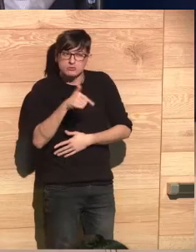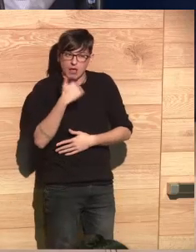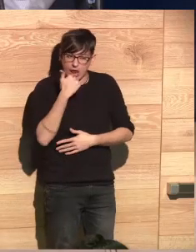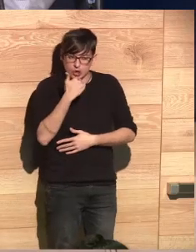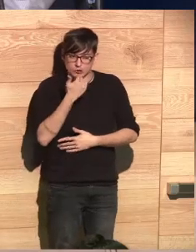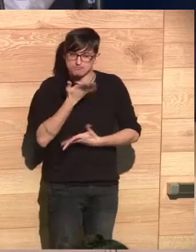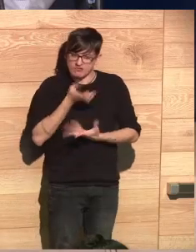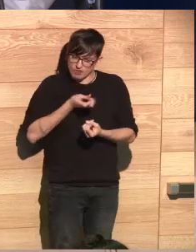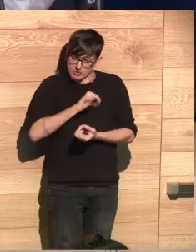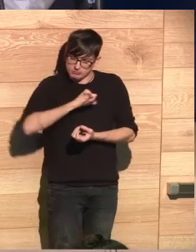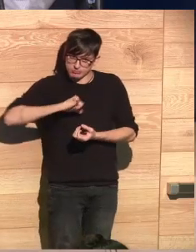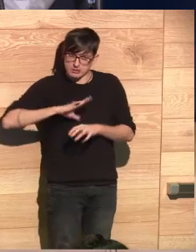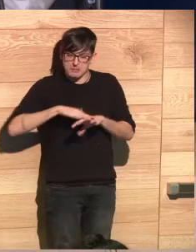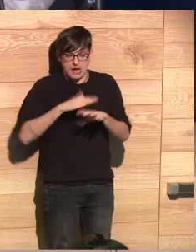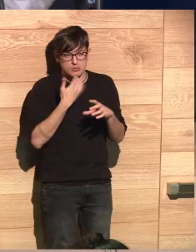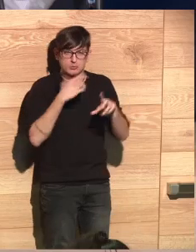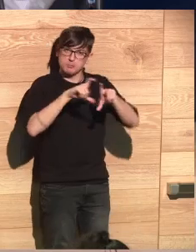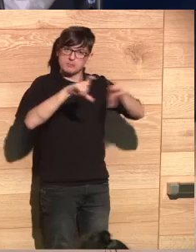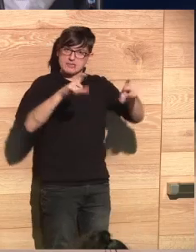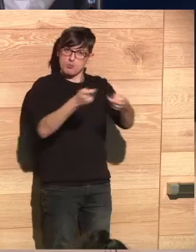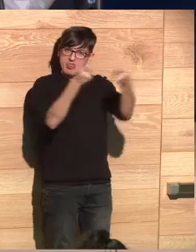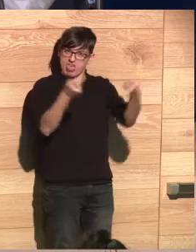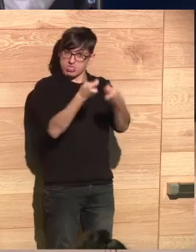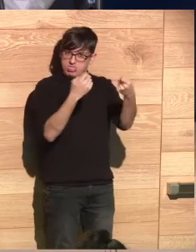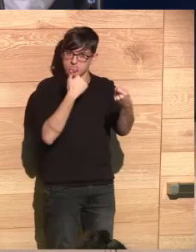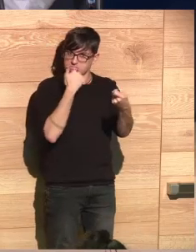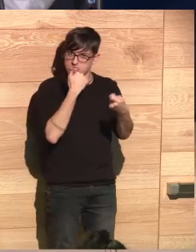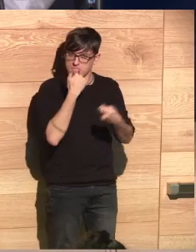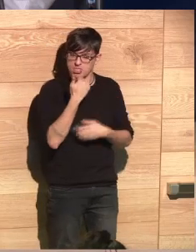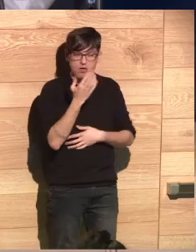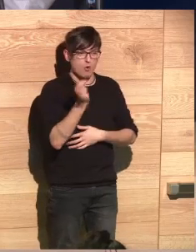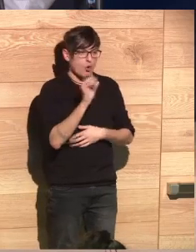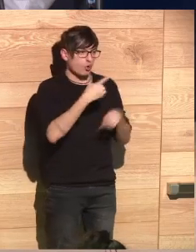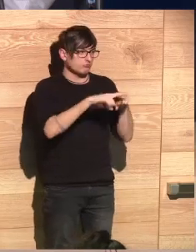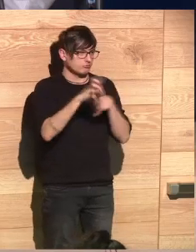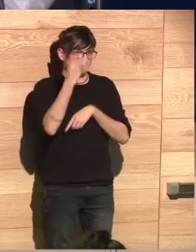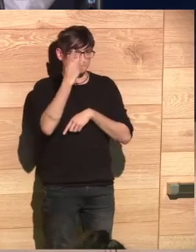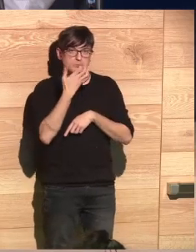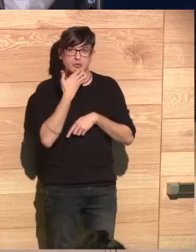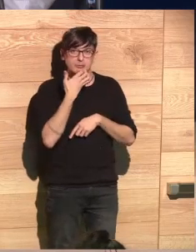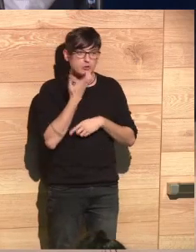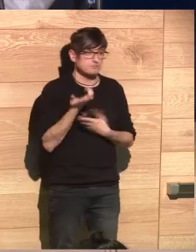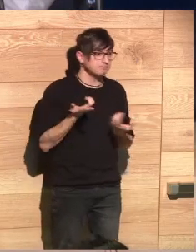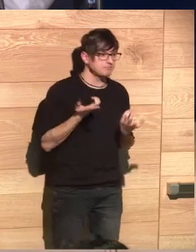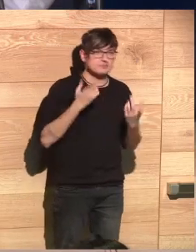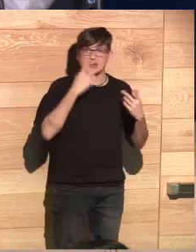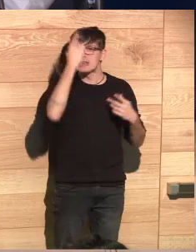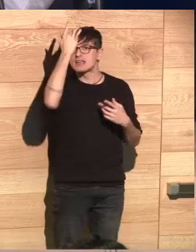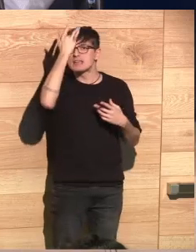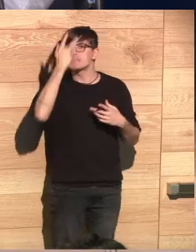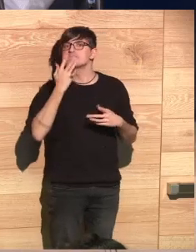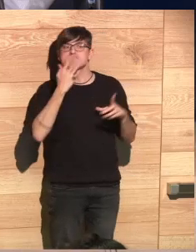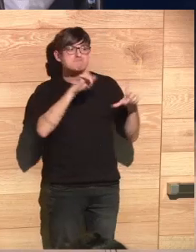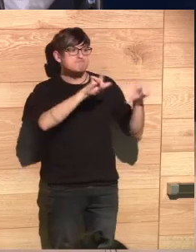ti, sobre todo para una industria publicitaria, ¿no? O, por ejemplo, cosas tan tontas como qué avatar eliges, ¿no? Yo no sé si